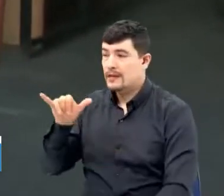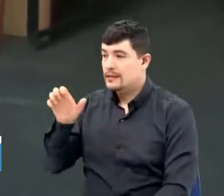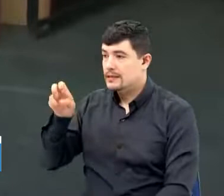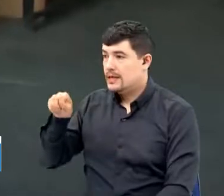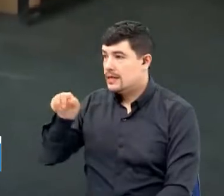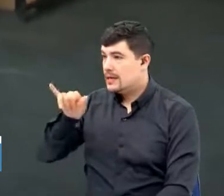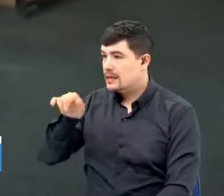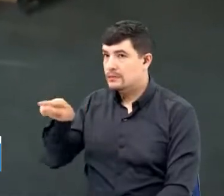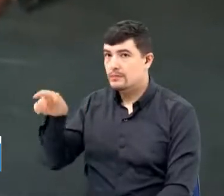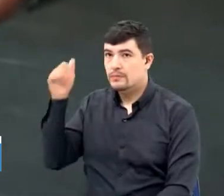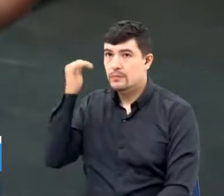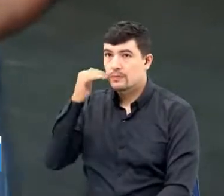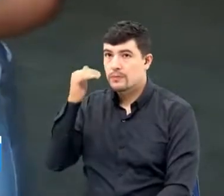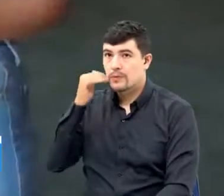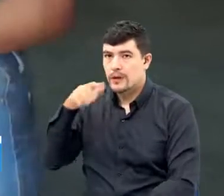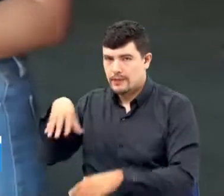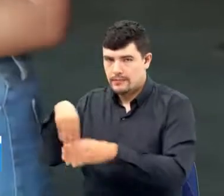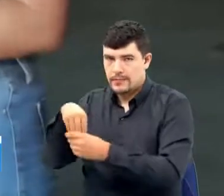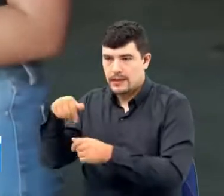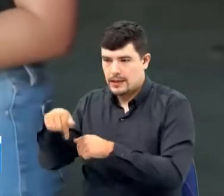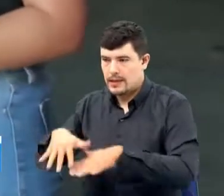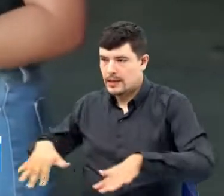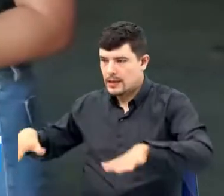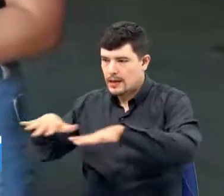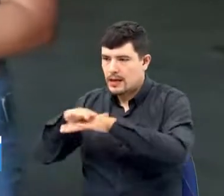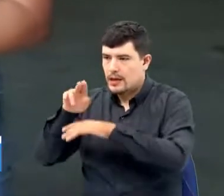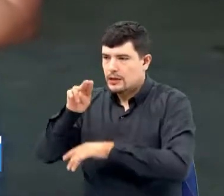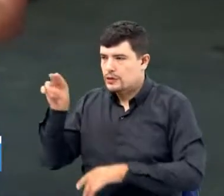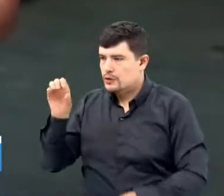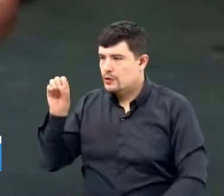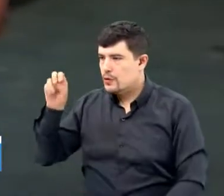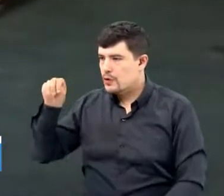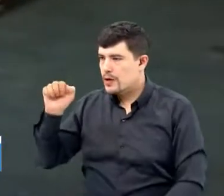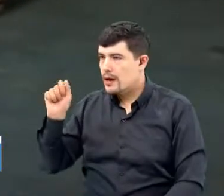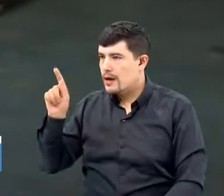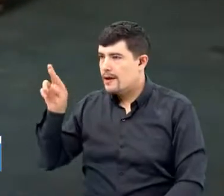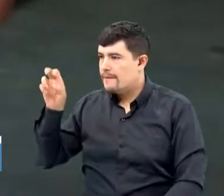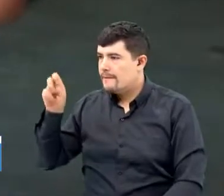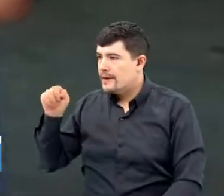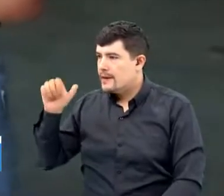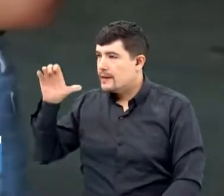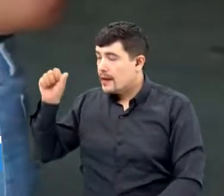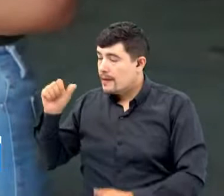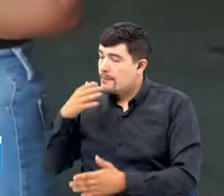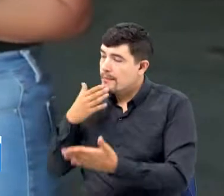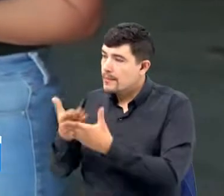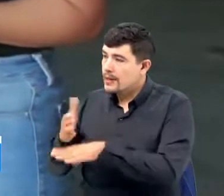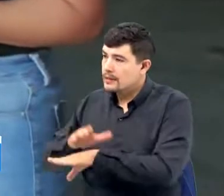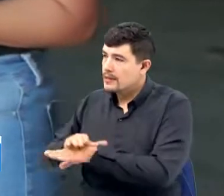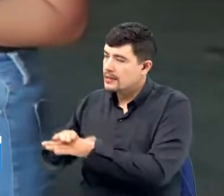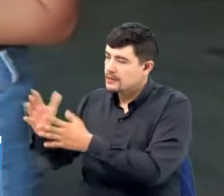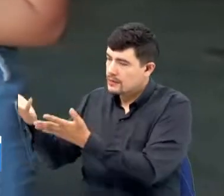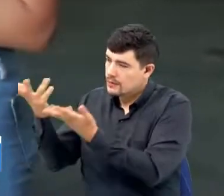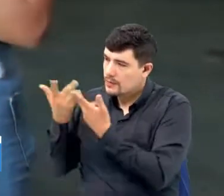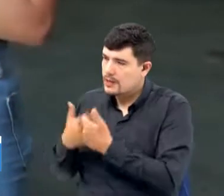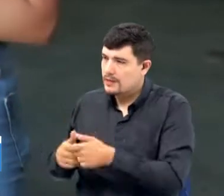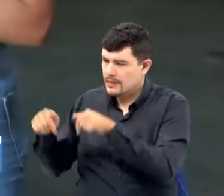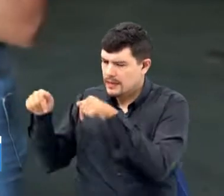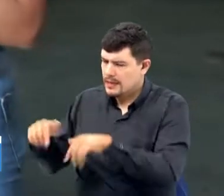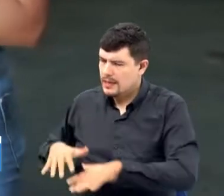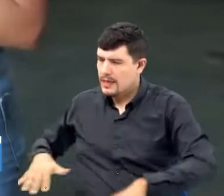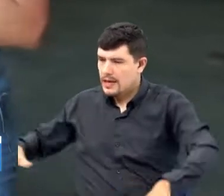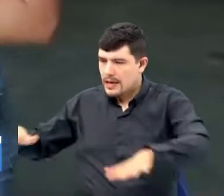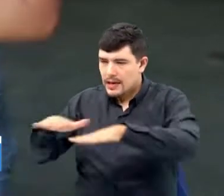hace parte de la zona franca. Jenny, bienvenida a Oriente Noticias, y hablemos un poco sobre qué tan importante ha sido para la zona franca